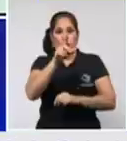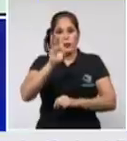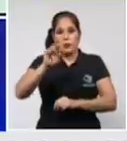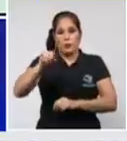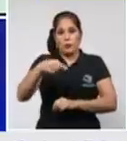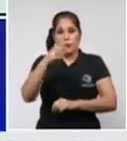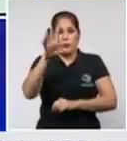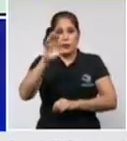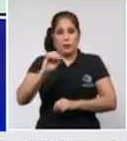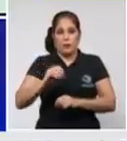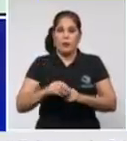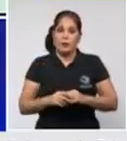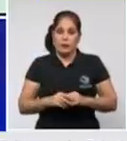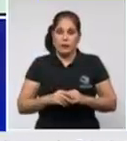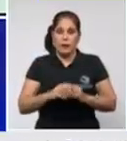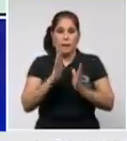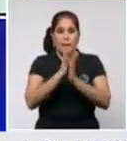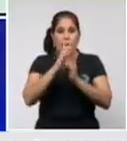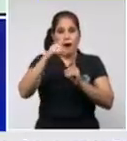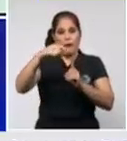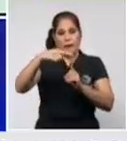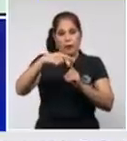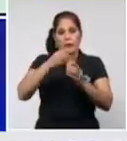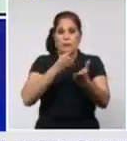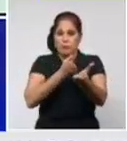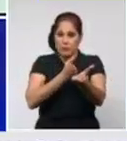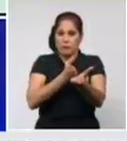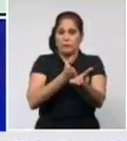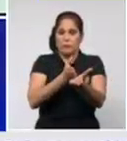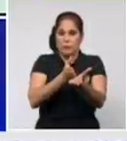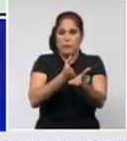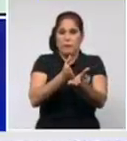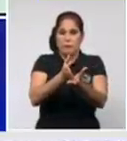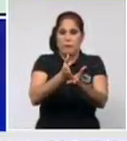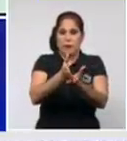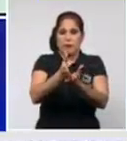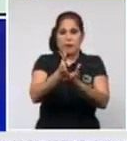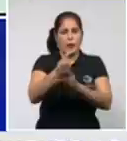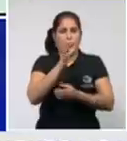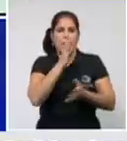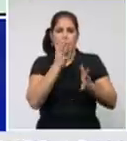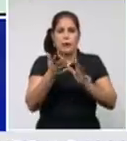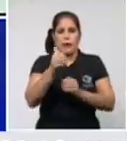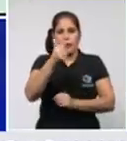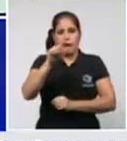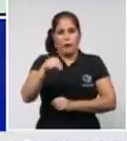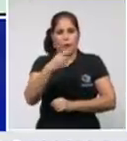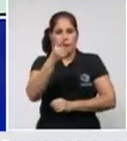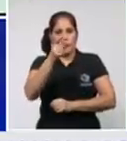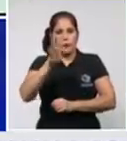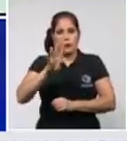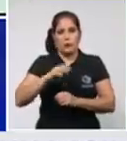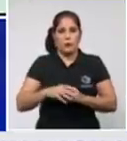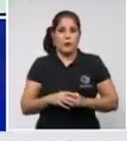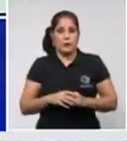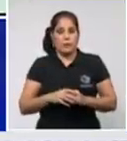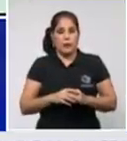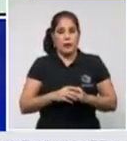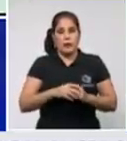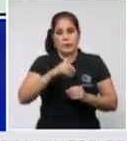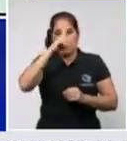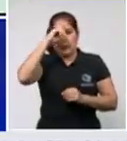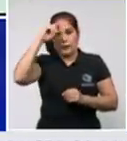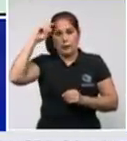18,50. Matanzas mantiene una tasa similar de 10,14. Santi Espíritu